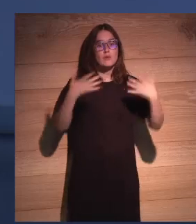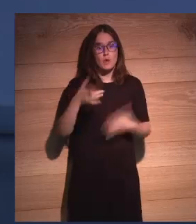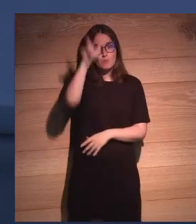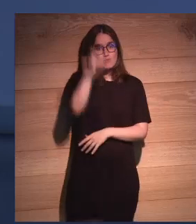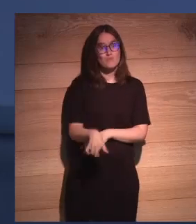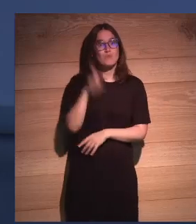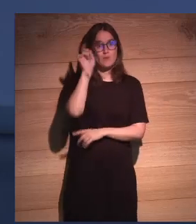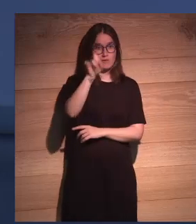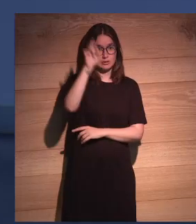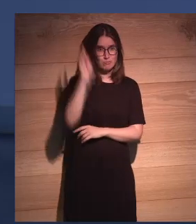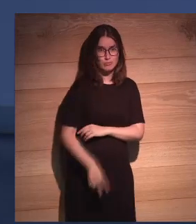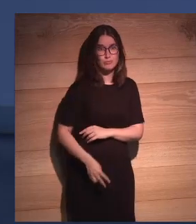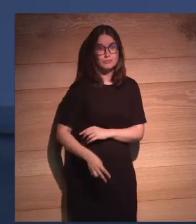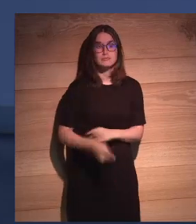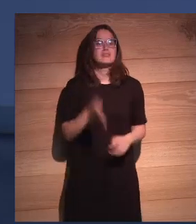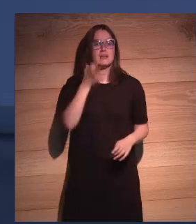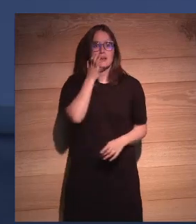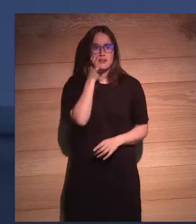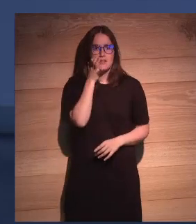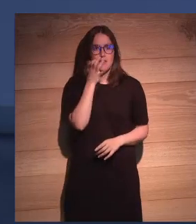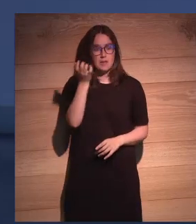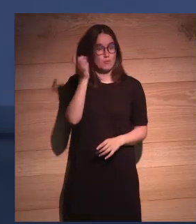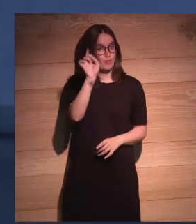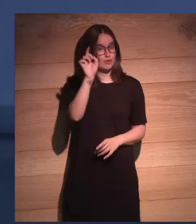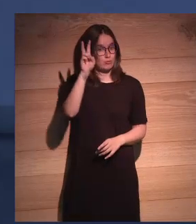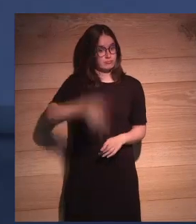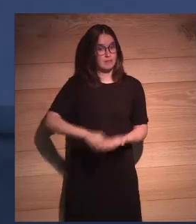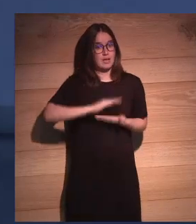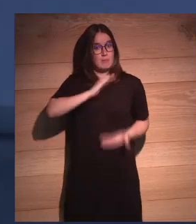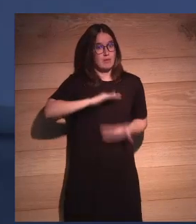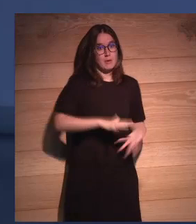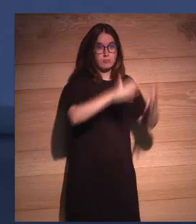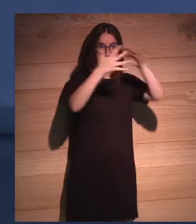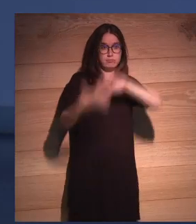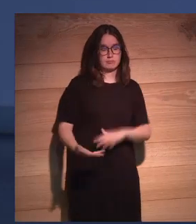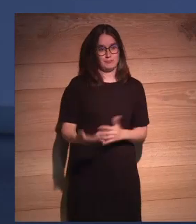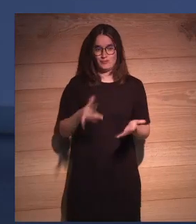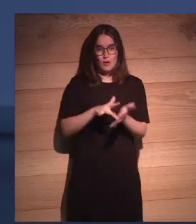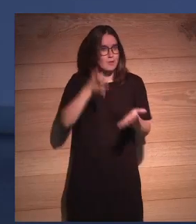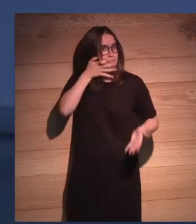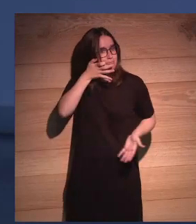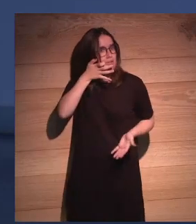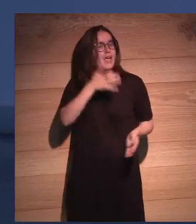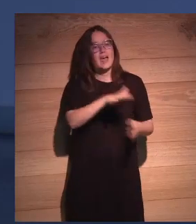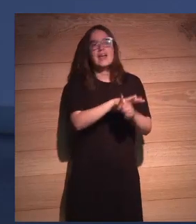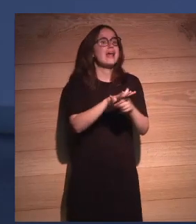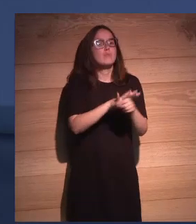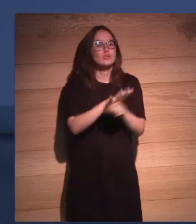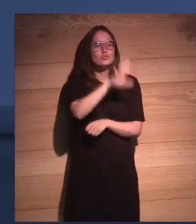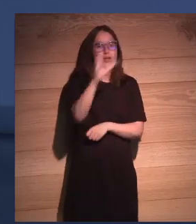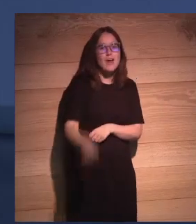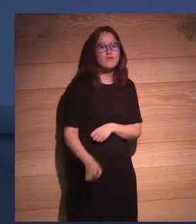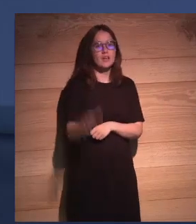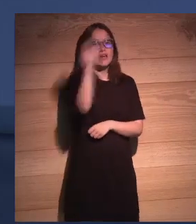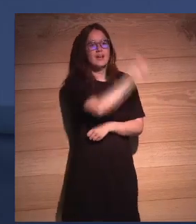docente, es el profesor. En realidad son ellos los que son capaces de transformar y lo estamos viviendo en terreno, en África,